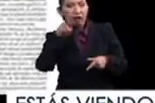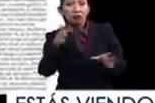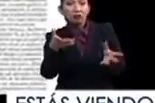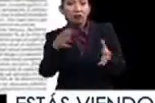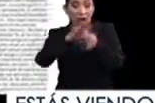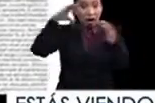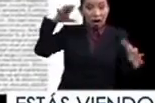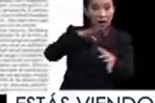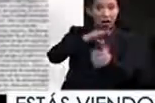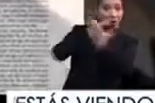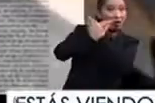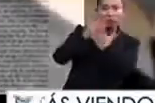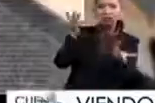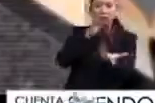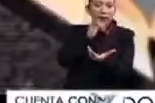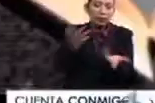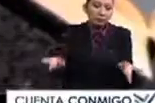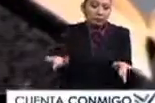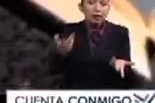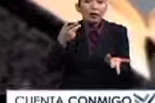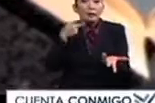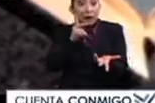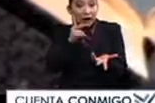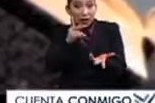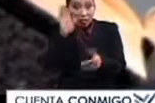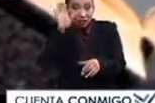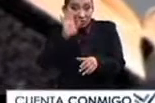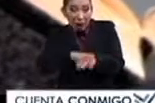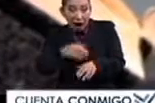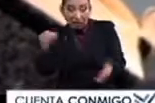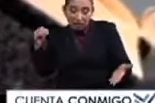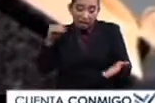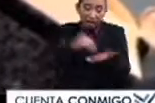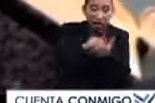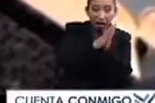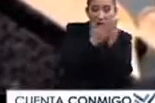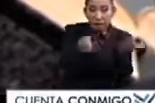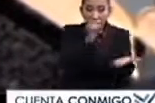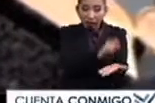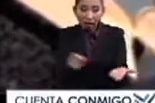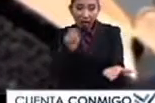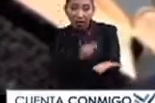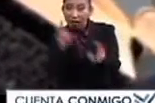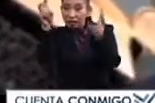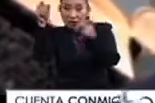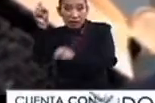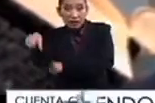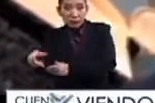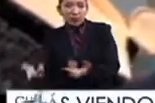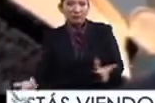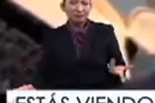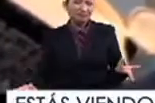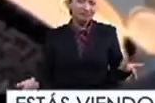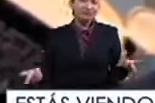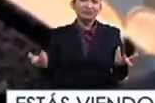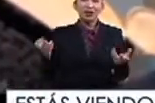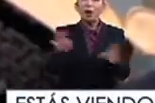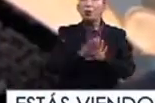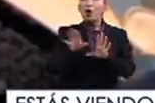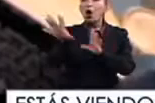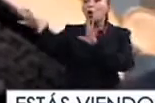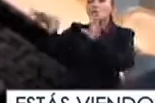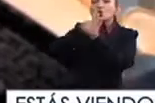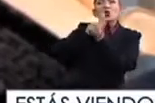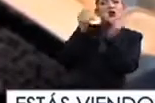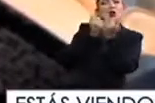podemos soslayarlo? Pero plantearlo tan concretamente en la literatura me parece que es como